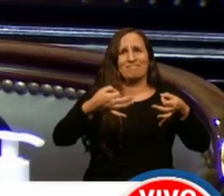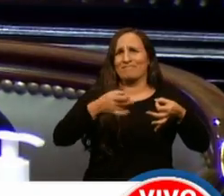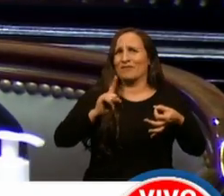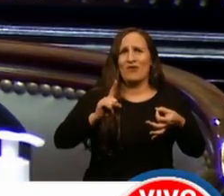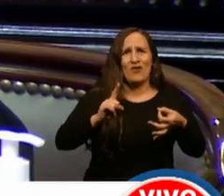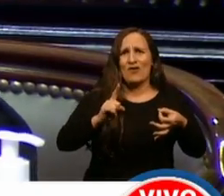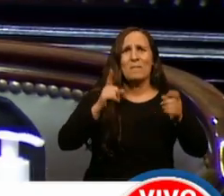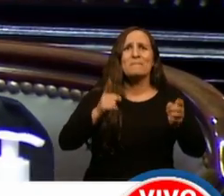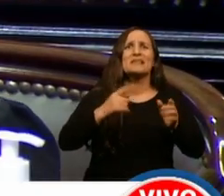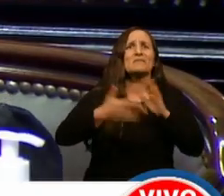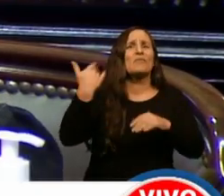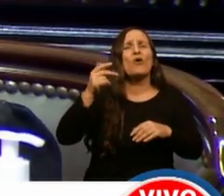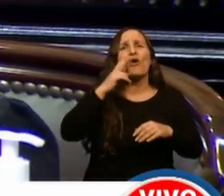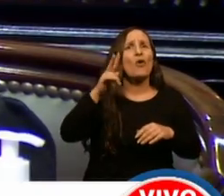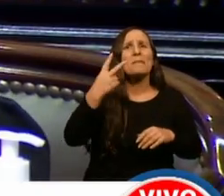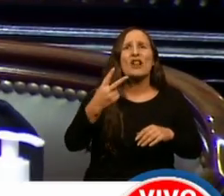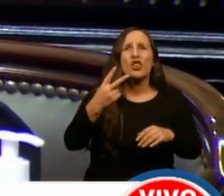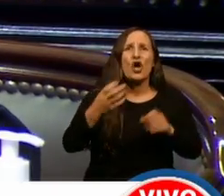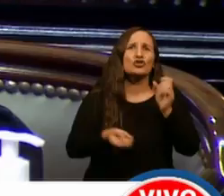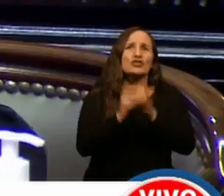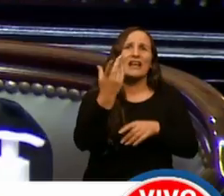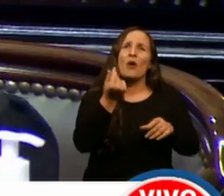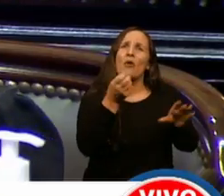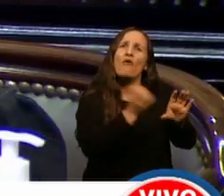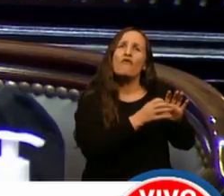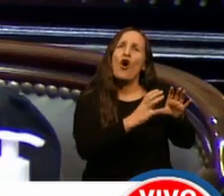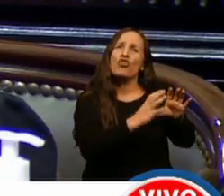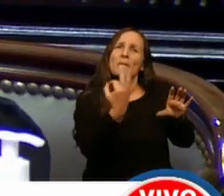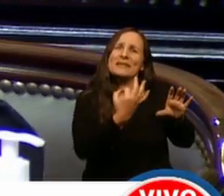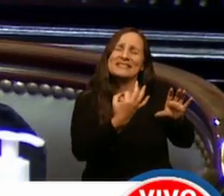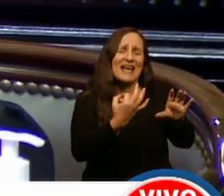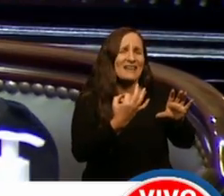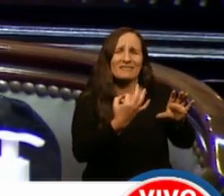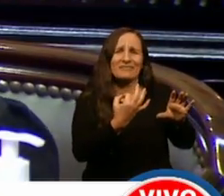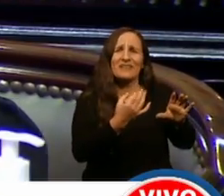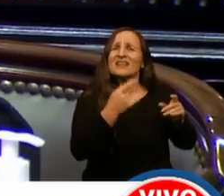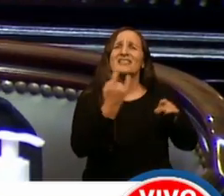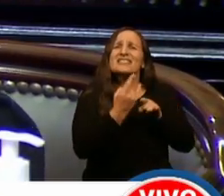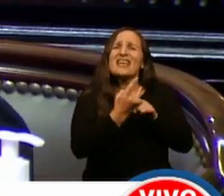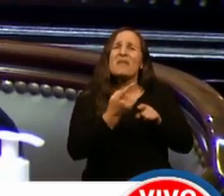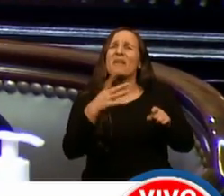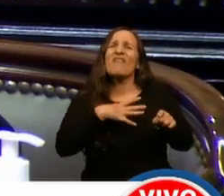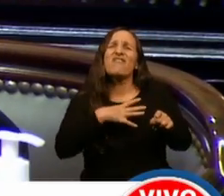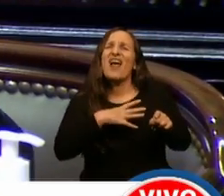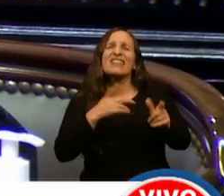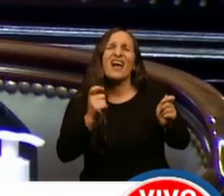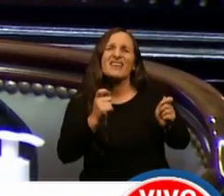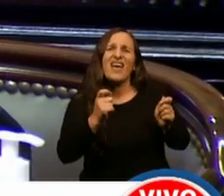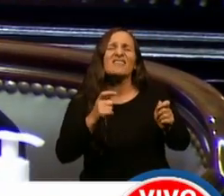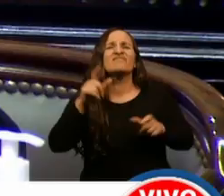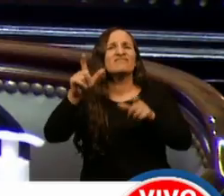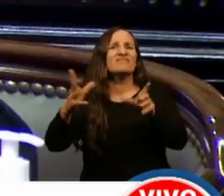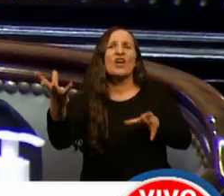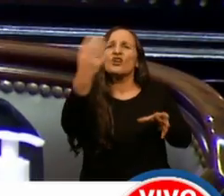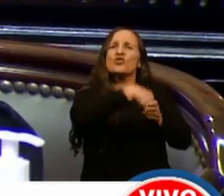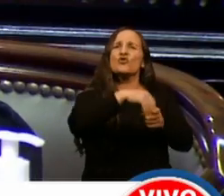que no ha sido operativo desde el 2002 que se creó el fondo los eternos excluidos son quienes no están en el sistema ni